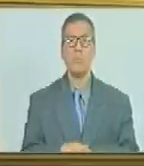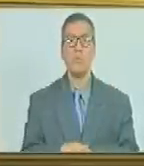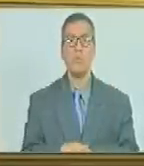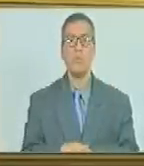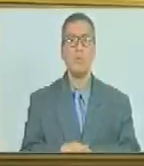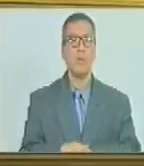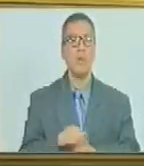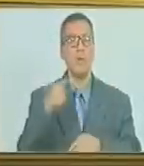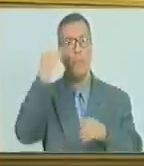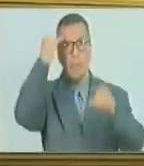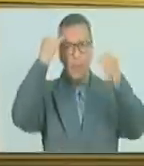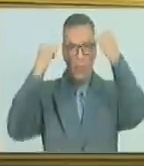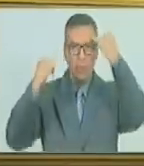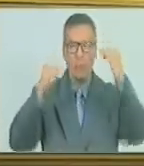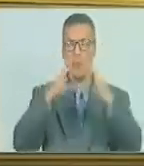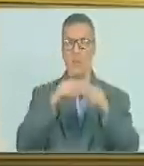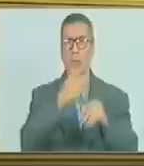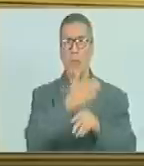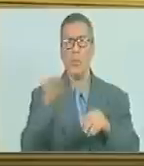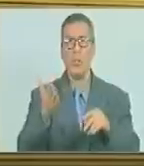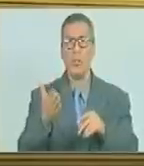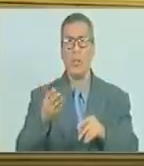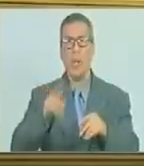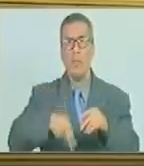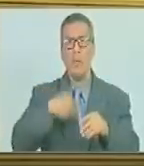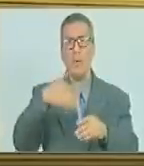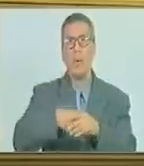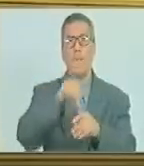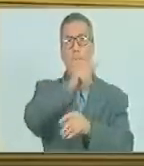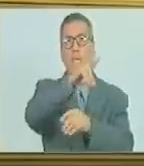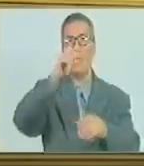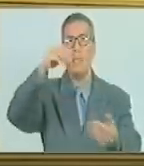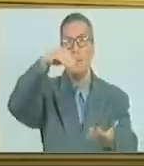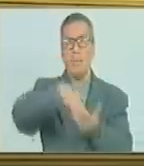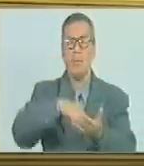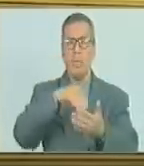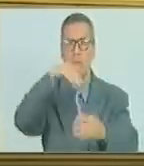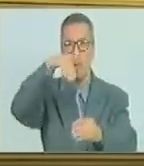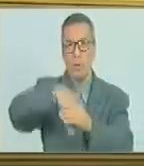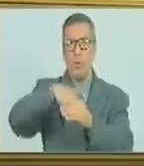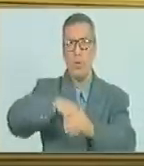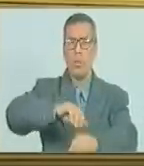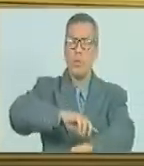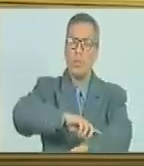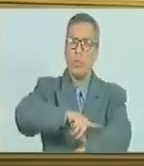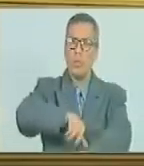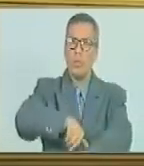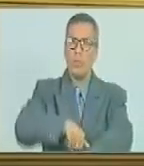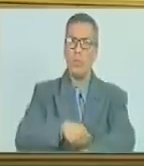afortunadamente, pero imagínense ustedes que para contar 20.000 votos tardaron